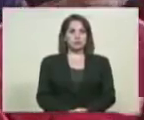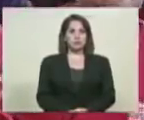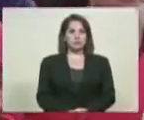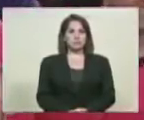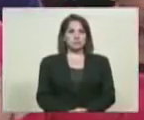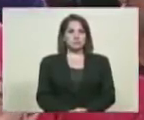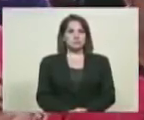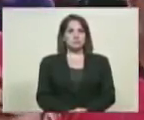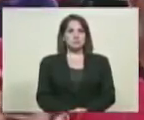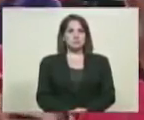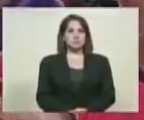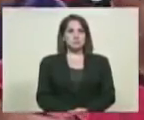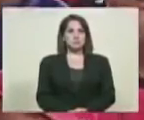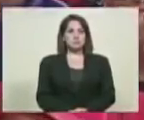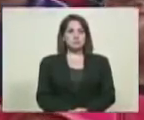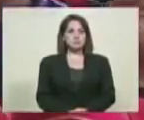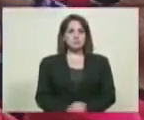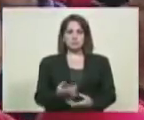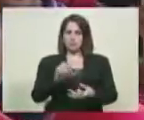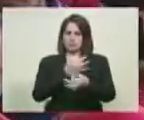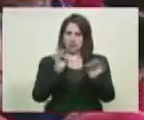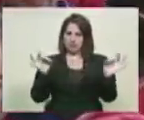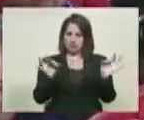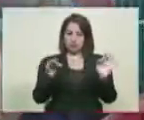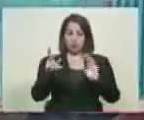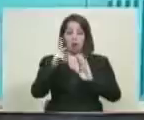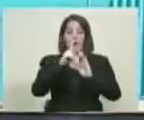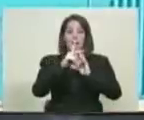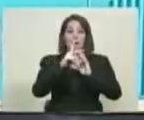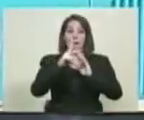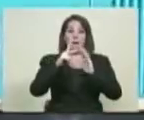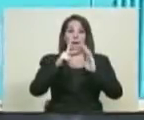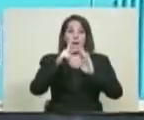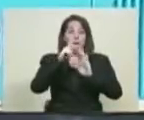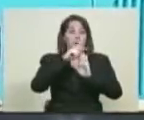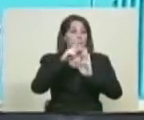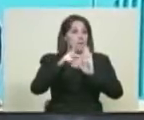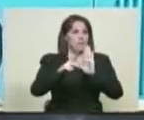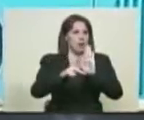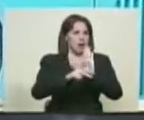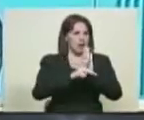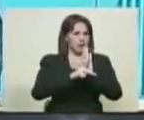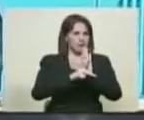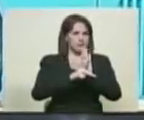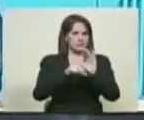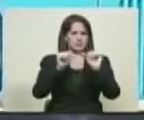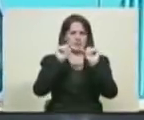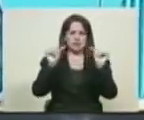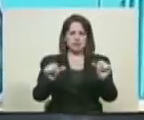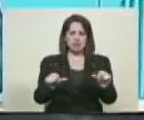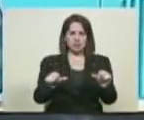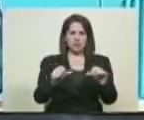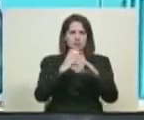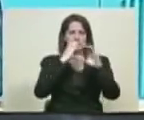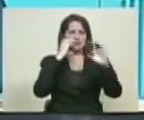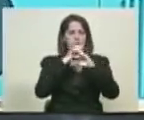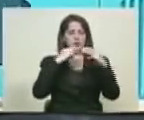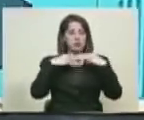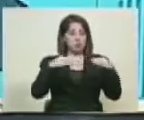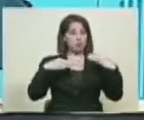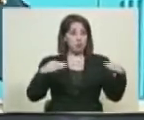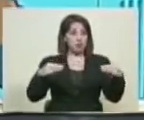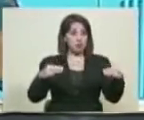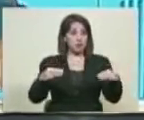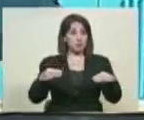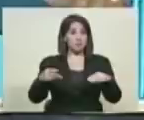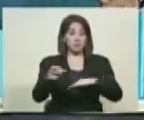Tú lo anuncias. Perfecto. Plan de fortalecimiento del sistema de transporte público en el estado bolivariano de Miranda.